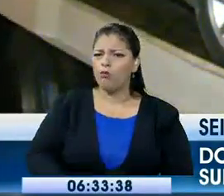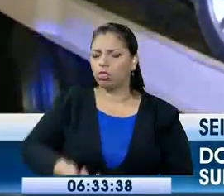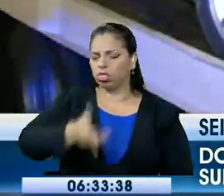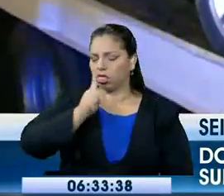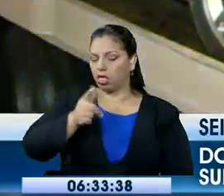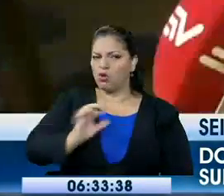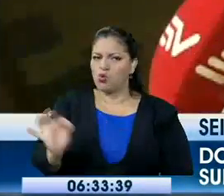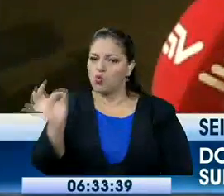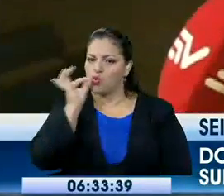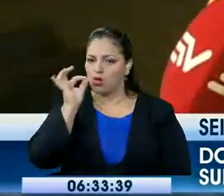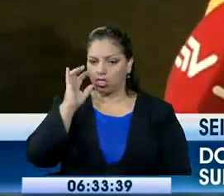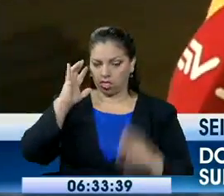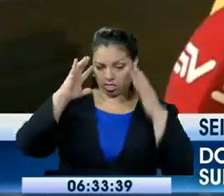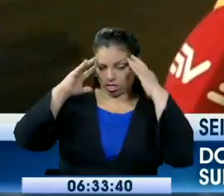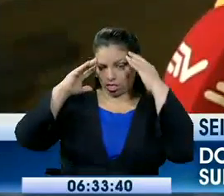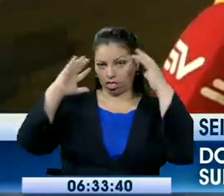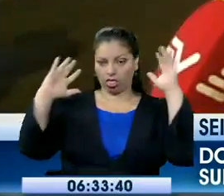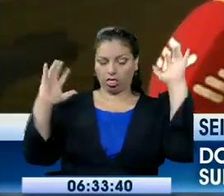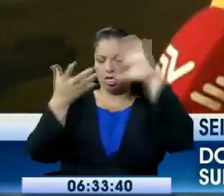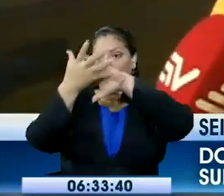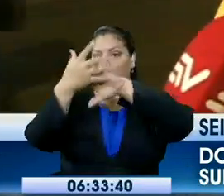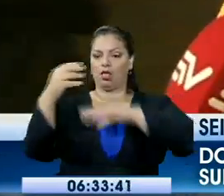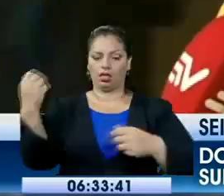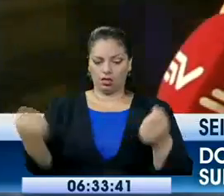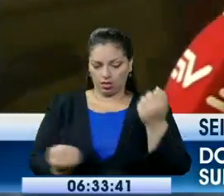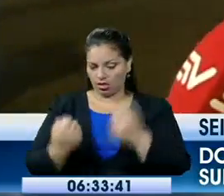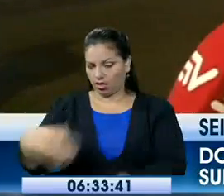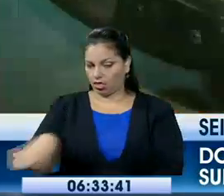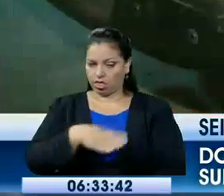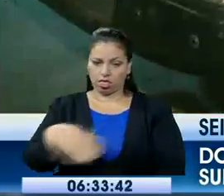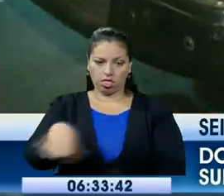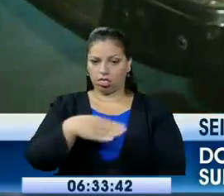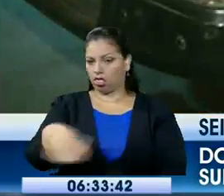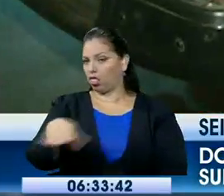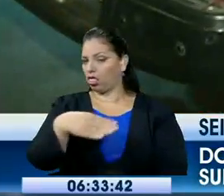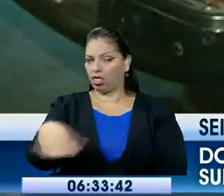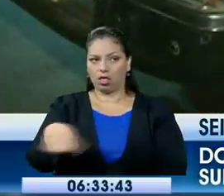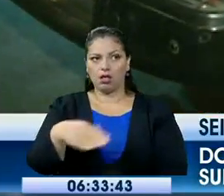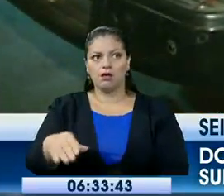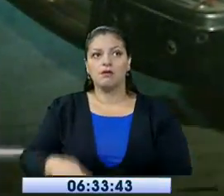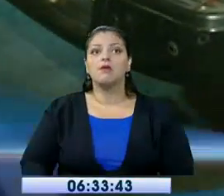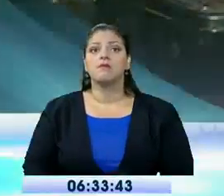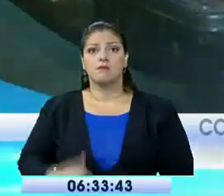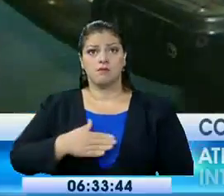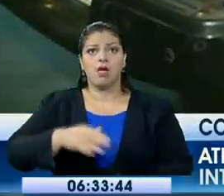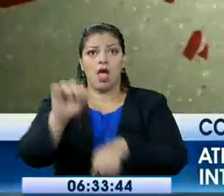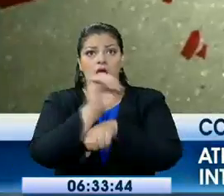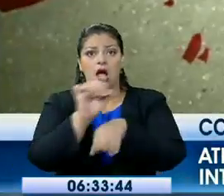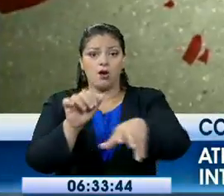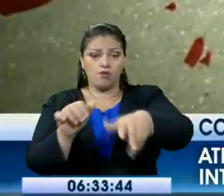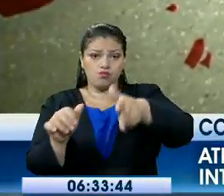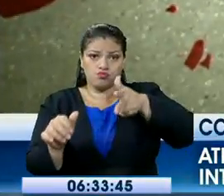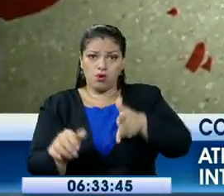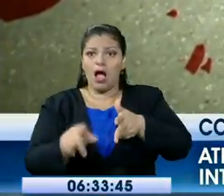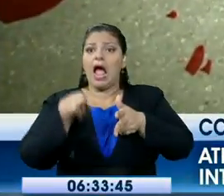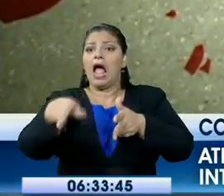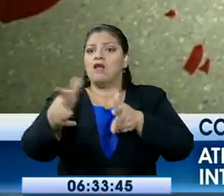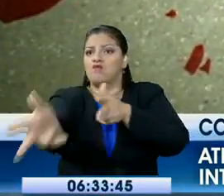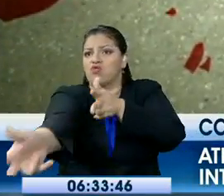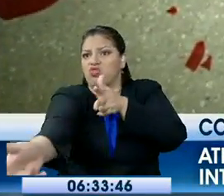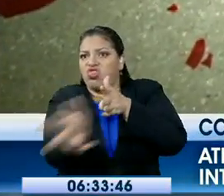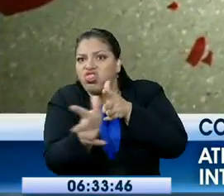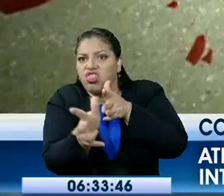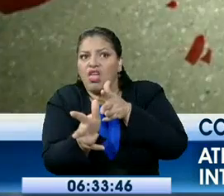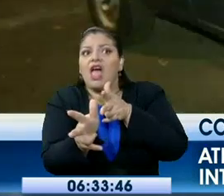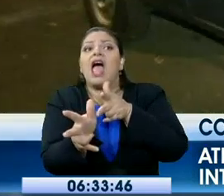carro. Ya lo que salió para atrás venía retrocediendo y chocó a todos los carros del fondo. Ese señor borracho, por gusto